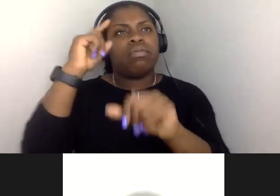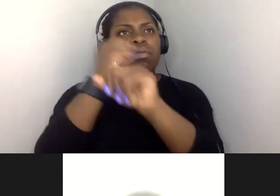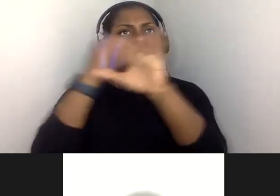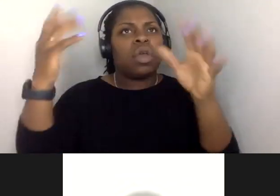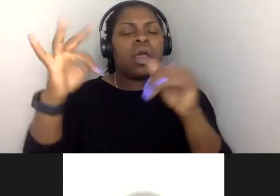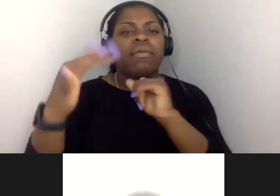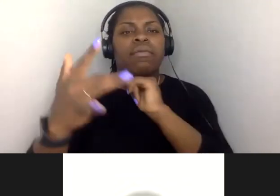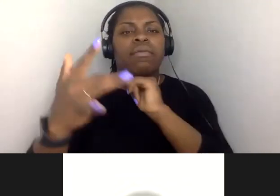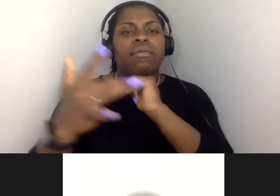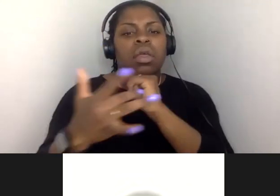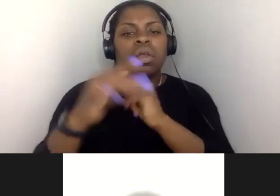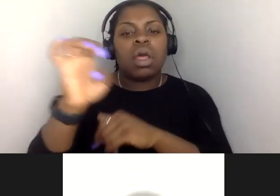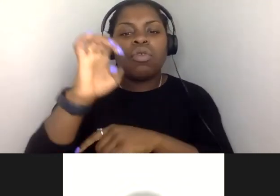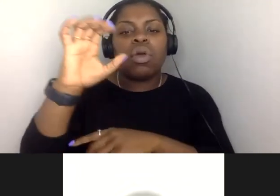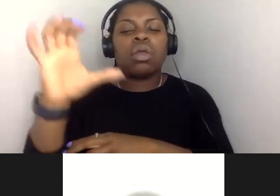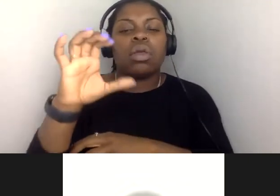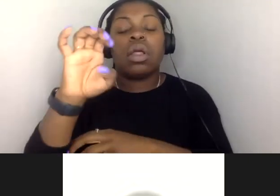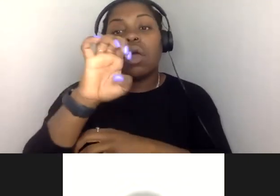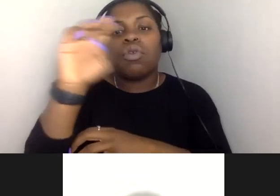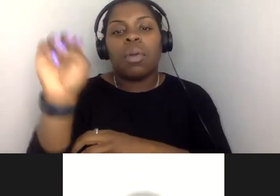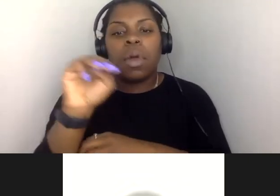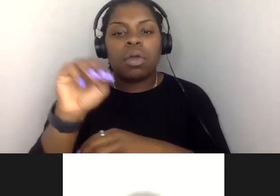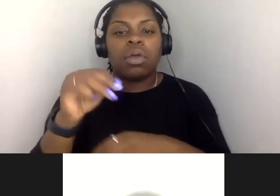para parar